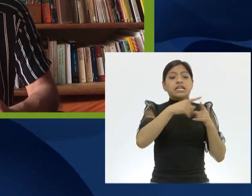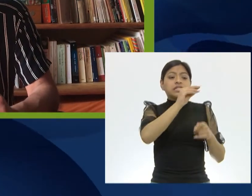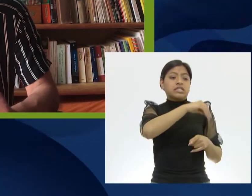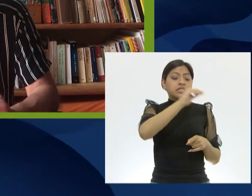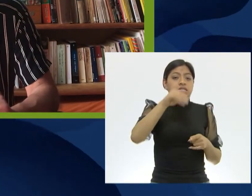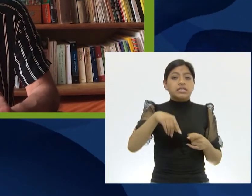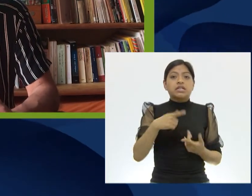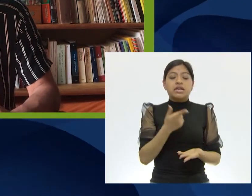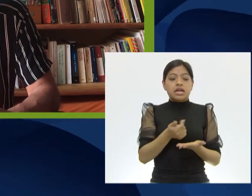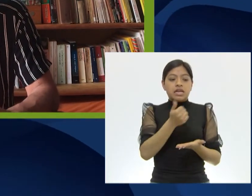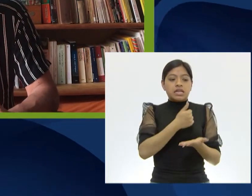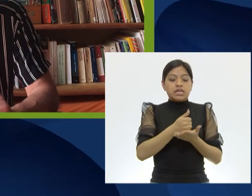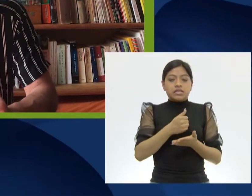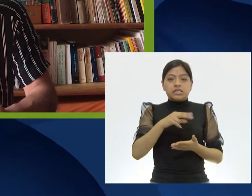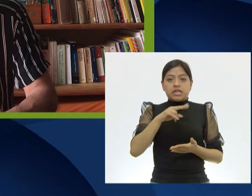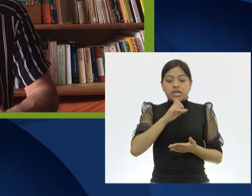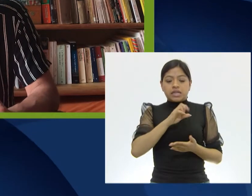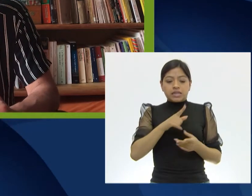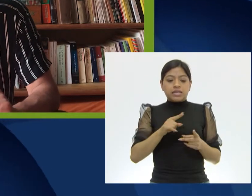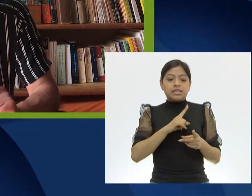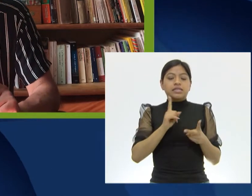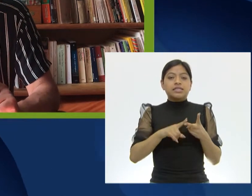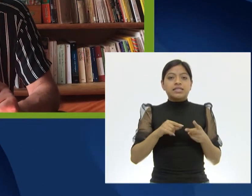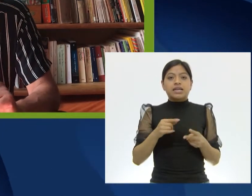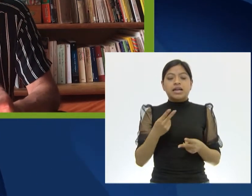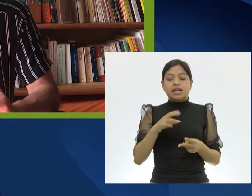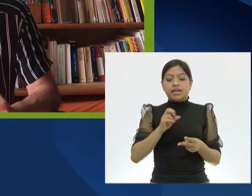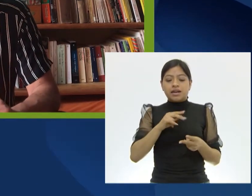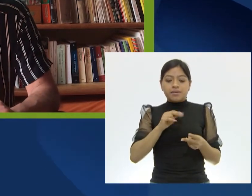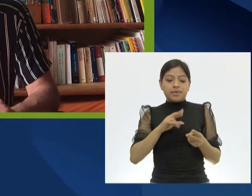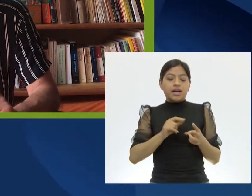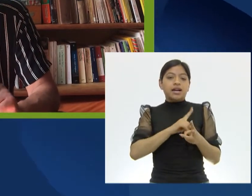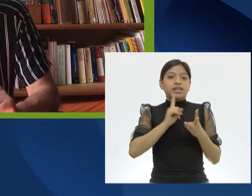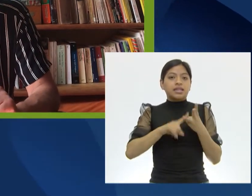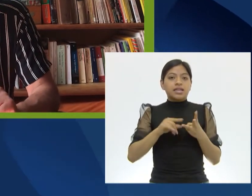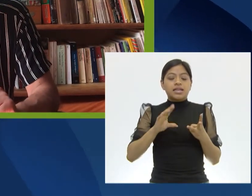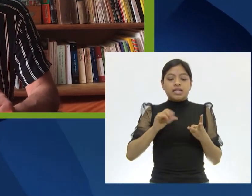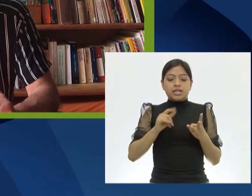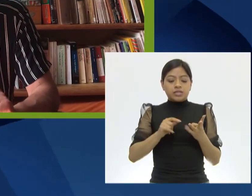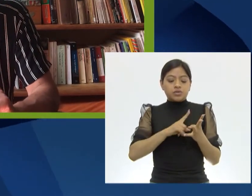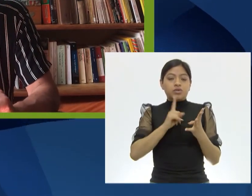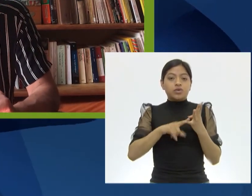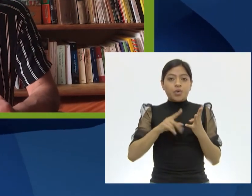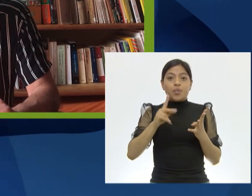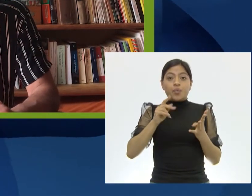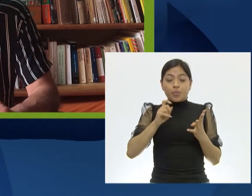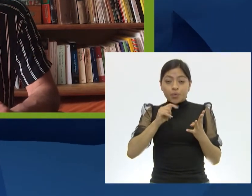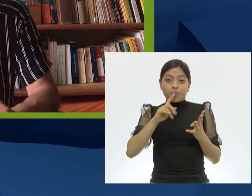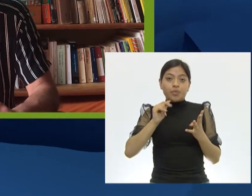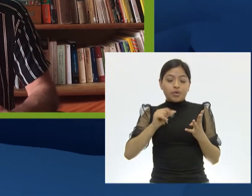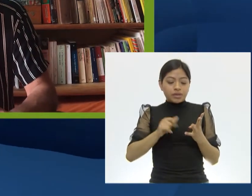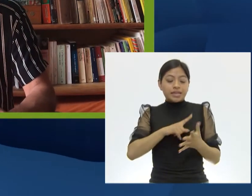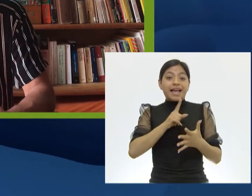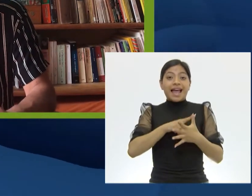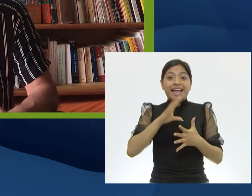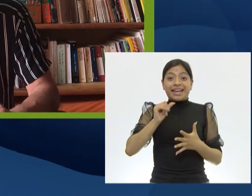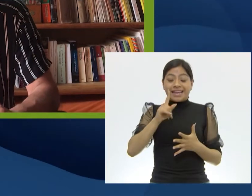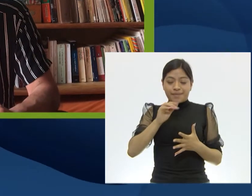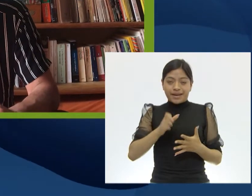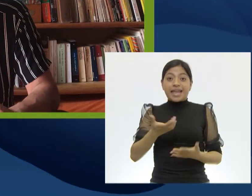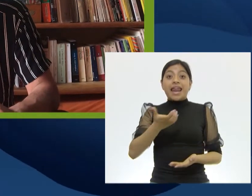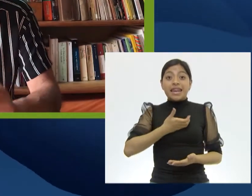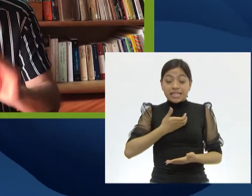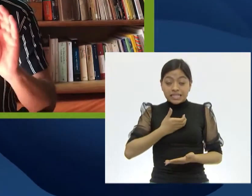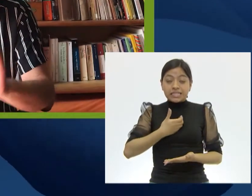en Ciudad Nezahualcóyotl, en Narvarte, en Santa María la Ribera, en Popotla, en la colonia Clavería, en el centro de la Ciudad